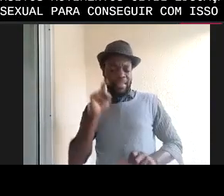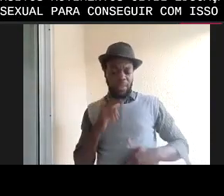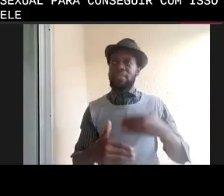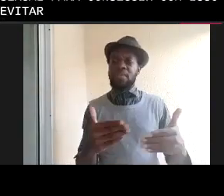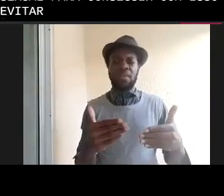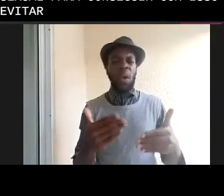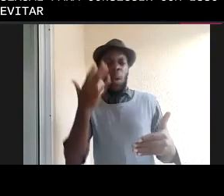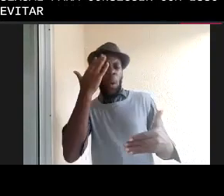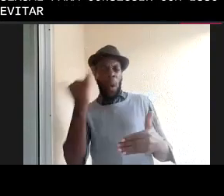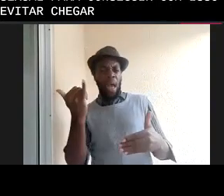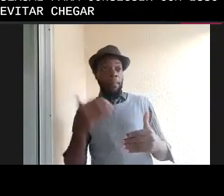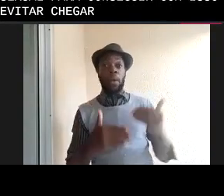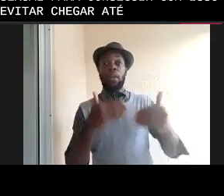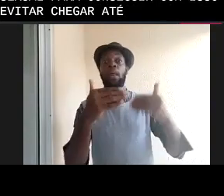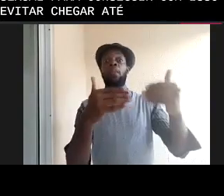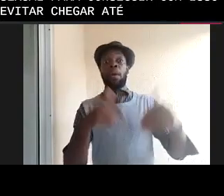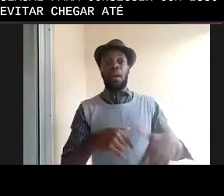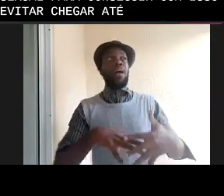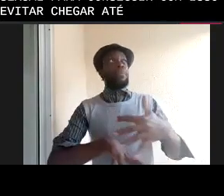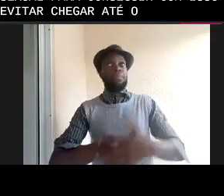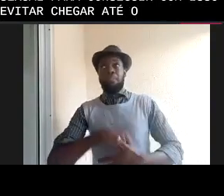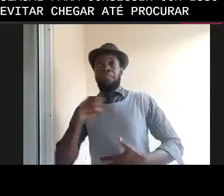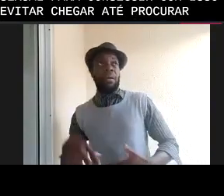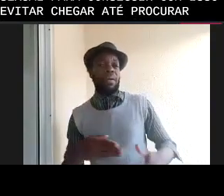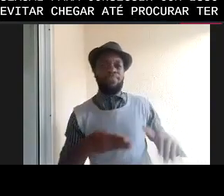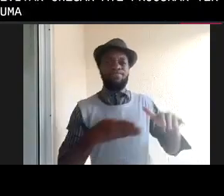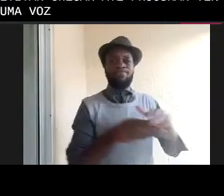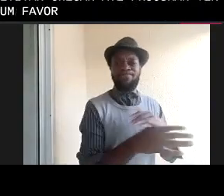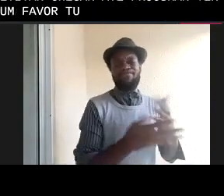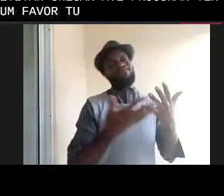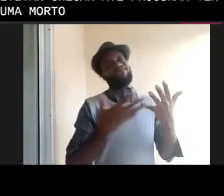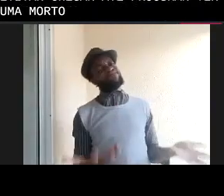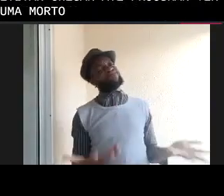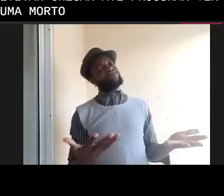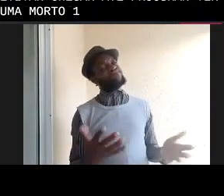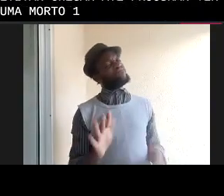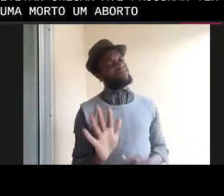tener que acudir a un aborto, ¿verdad?